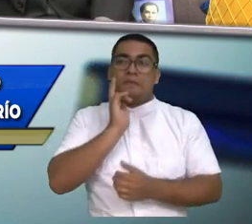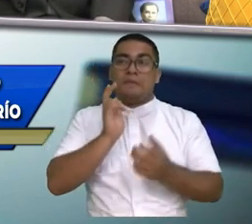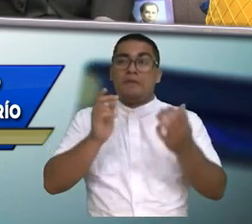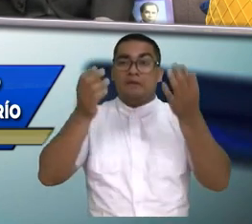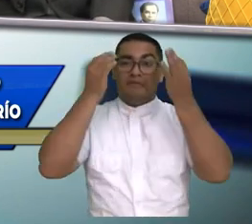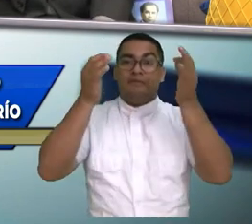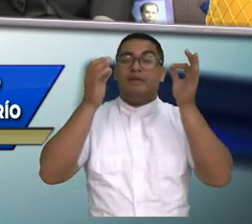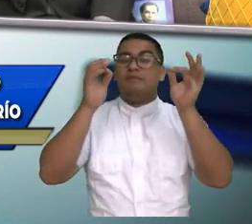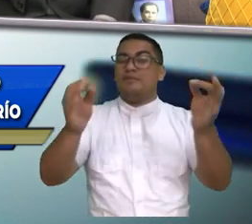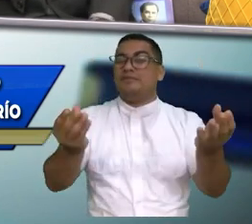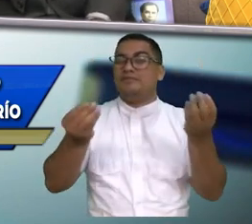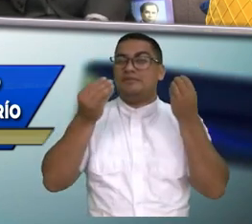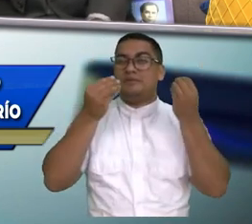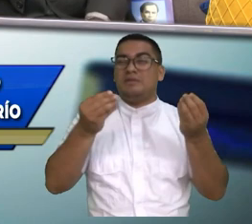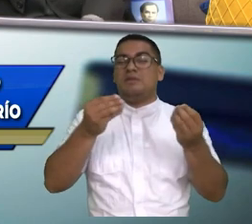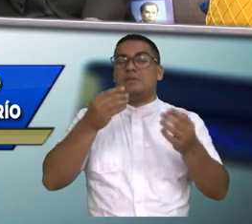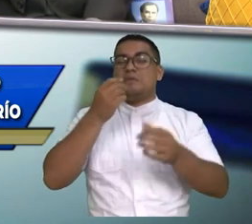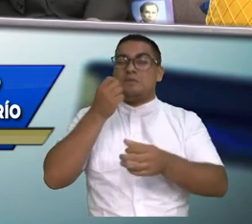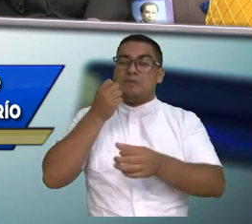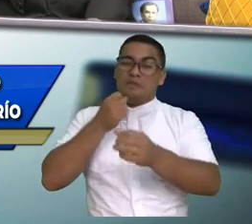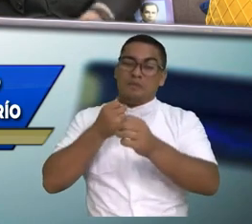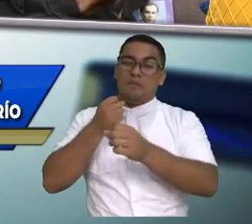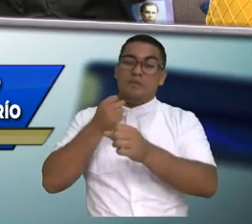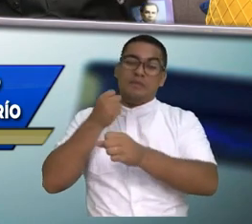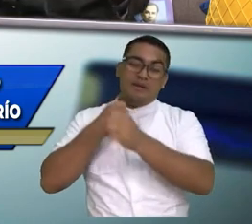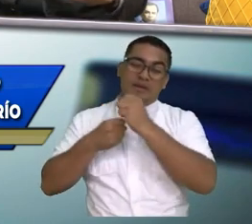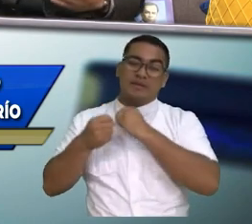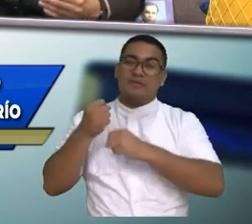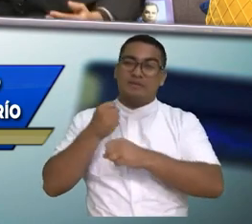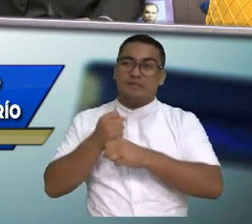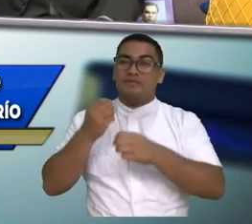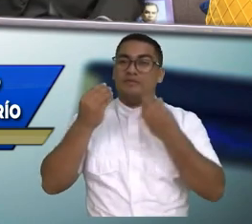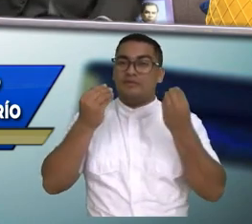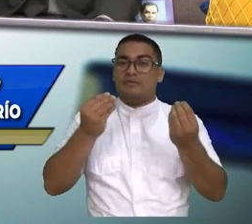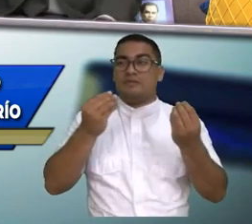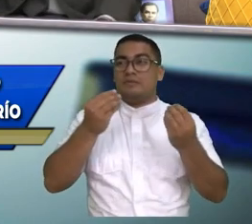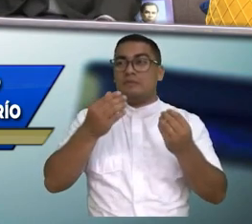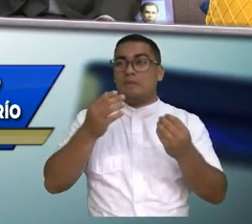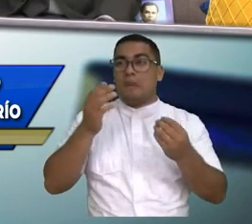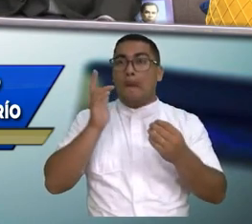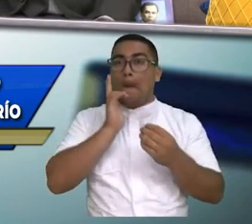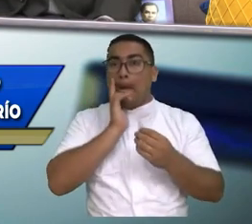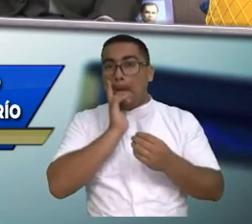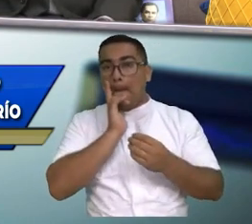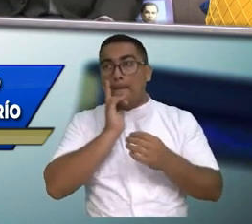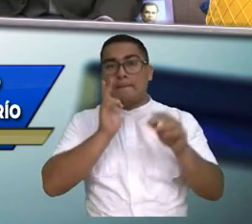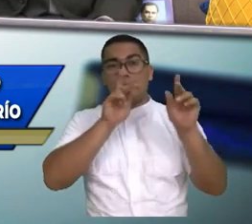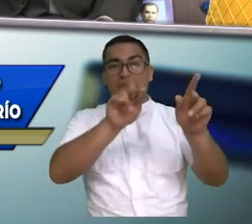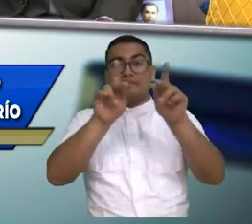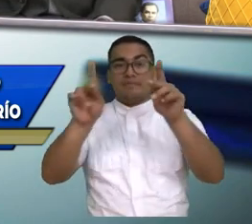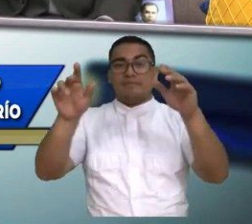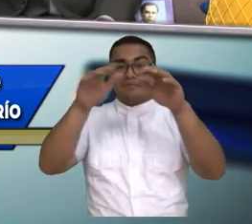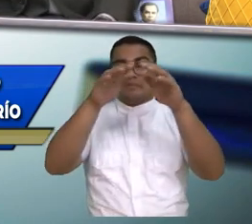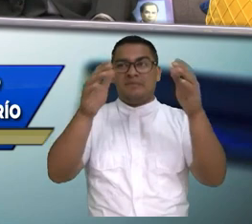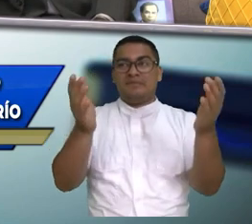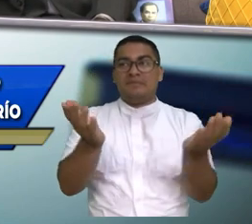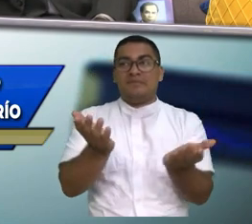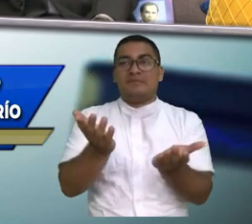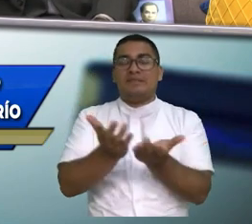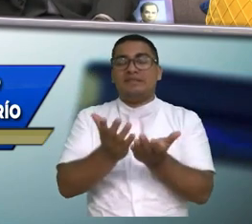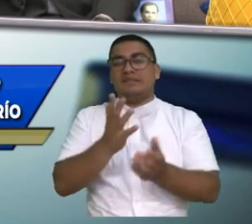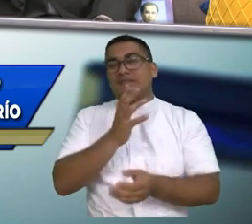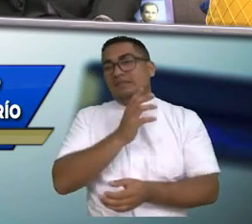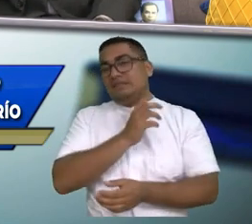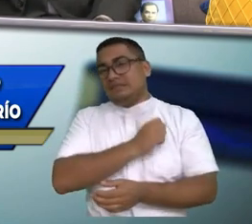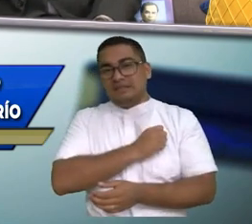celebridad muchísimos años antes de morir. Por eso cuando muere el mundo se acongoja porque ha perdido a uno